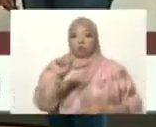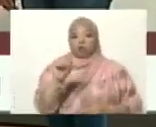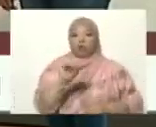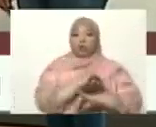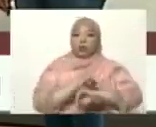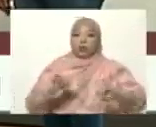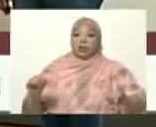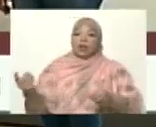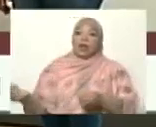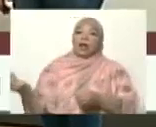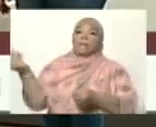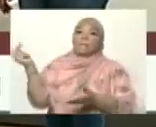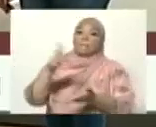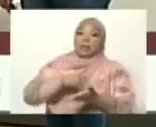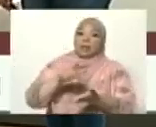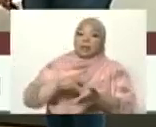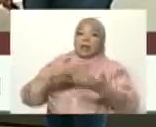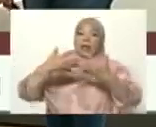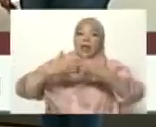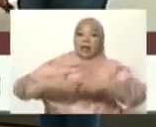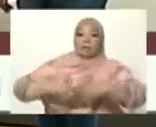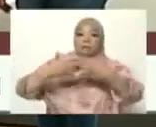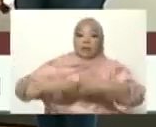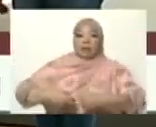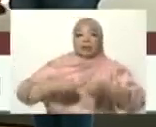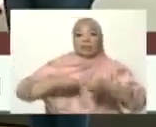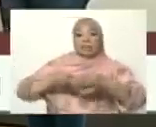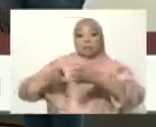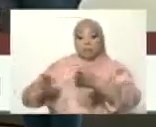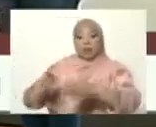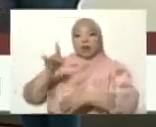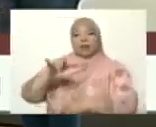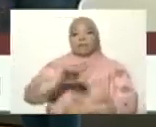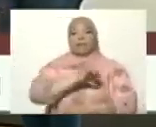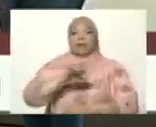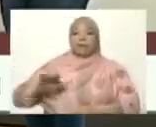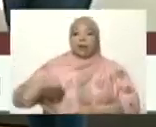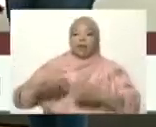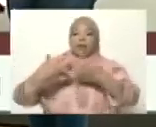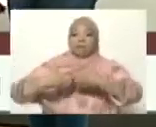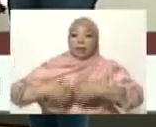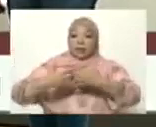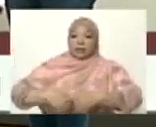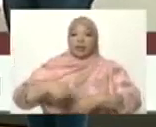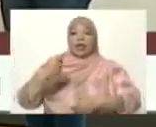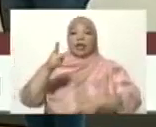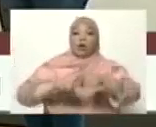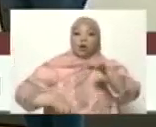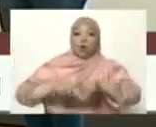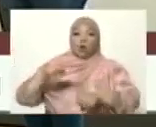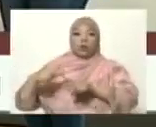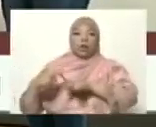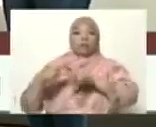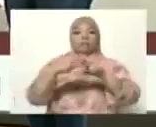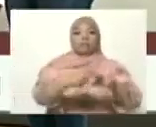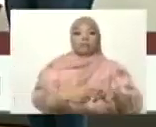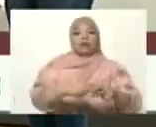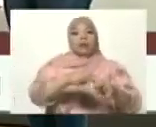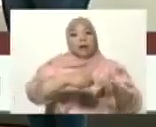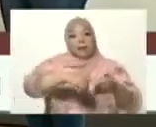deben intervenir empresas públicas, privadas, donación y dotación de materiales, de pintura,